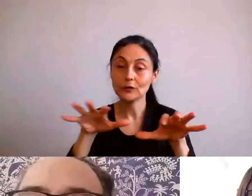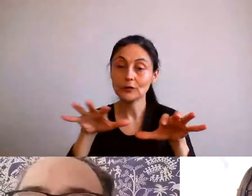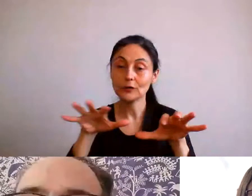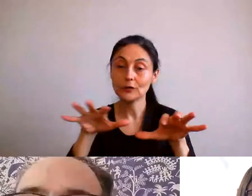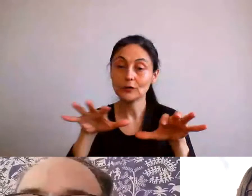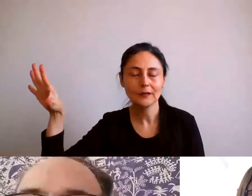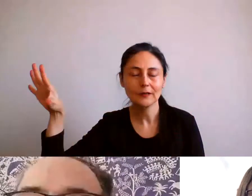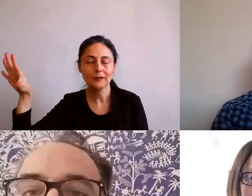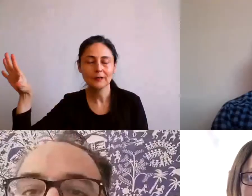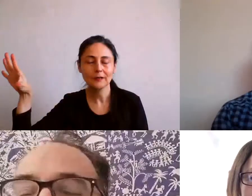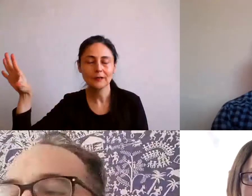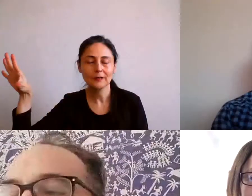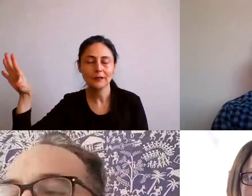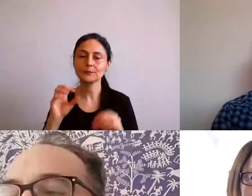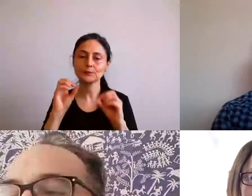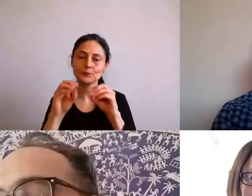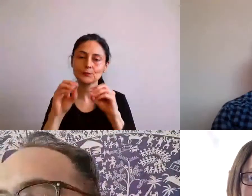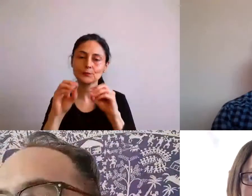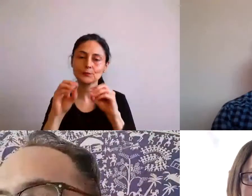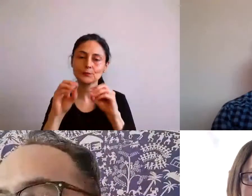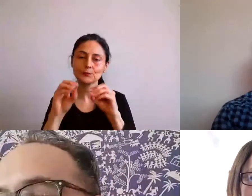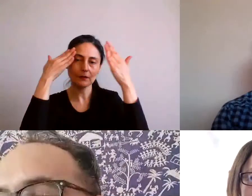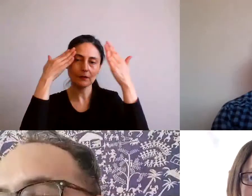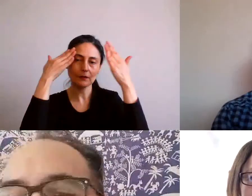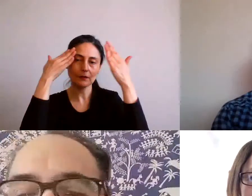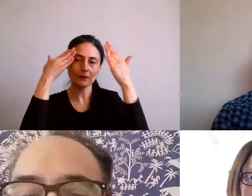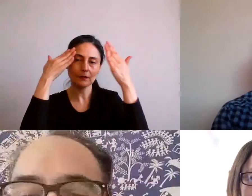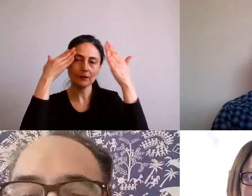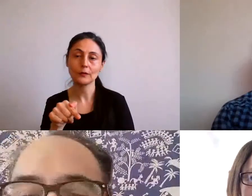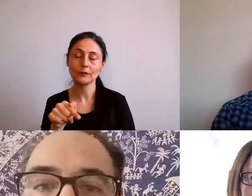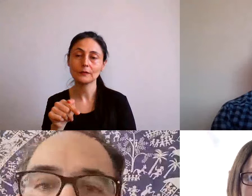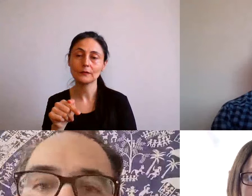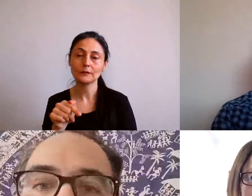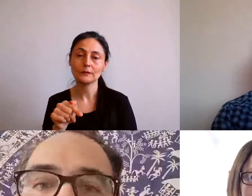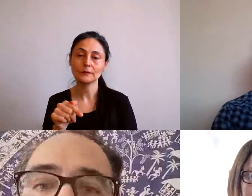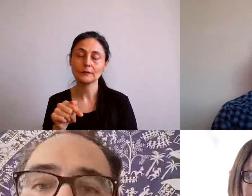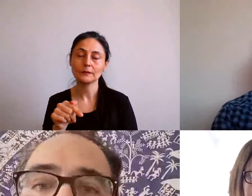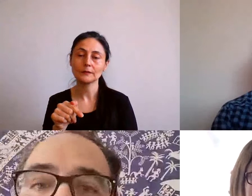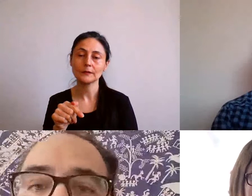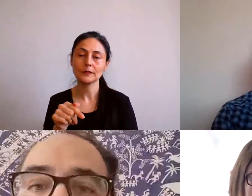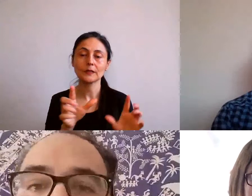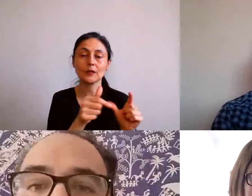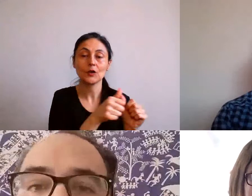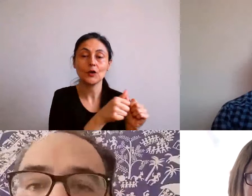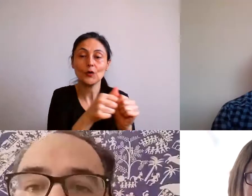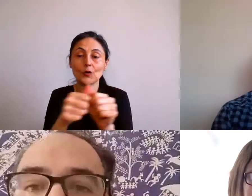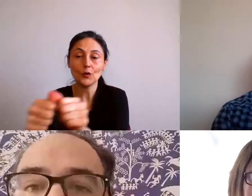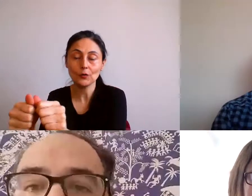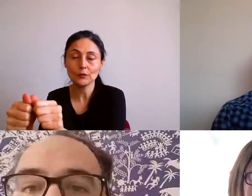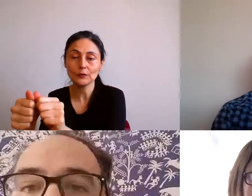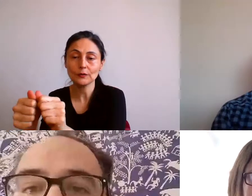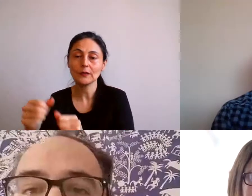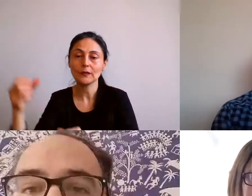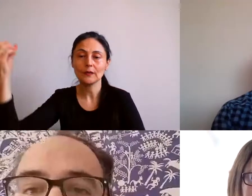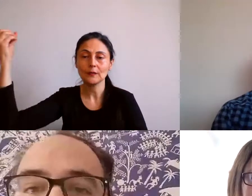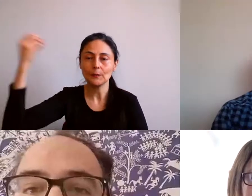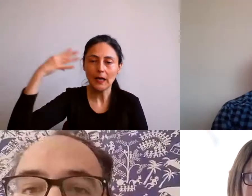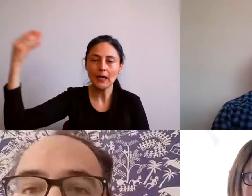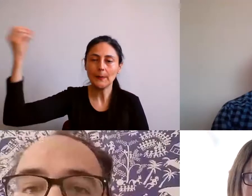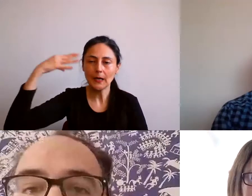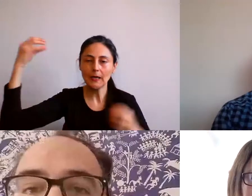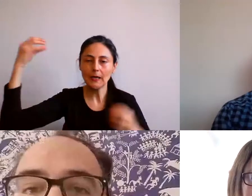de psicólogos, que tenemos como esta compulsión por llenarlos de conocimientos que creemos que son súper